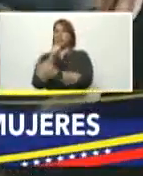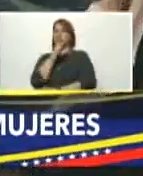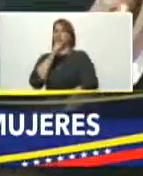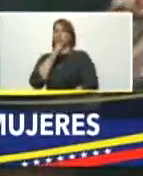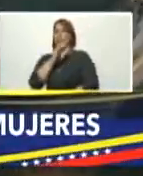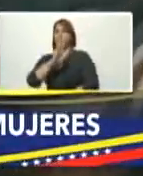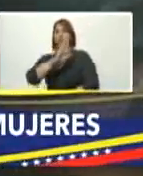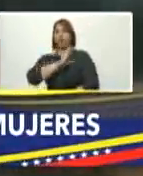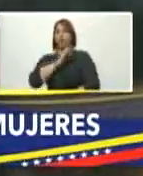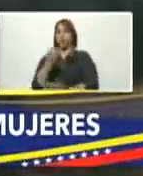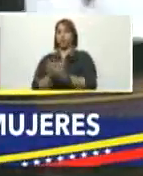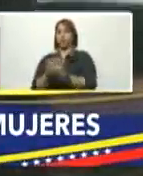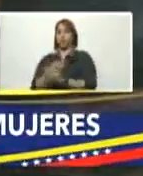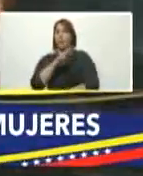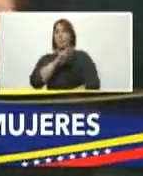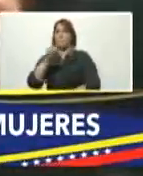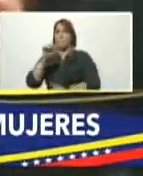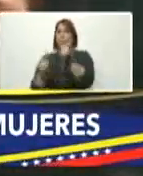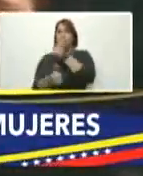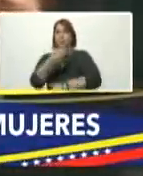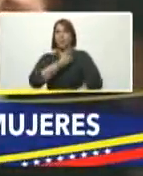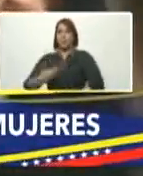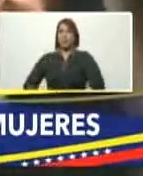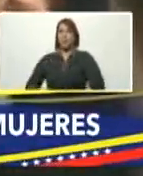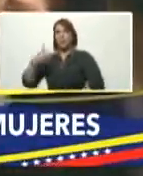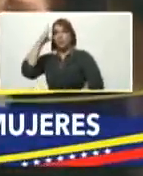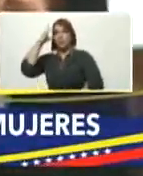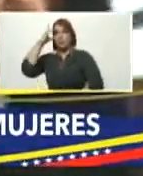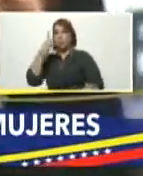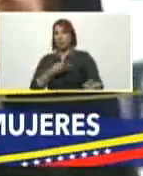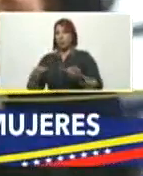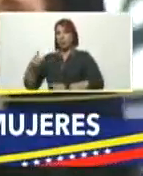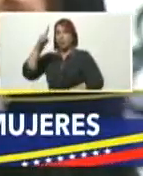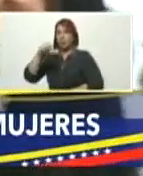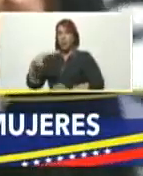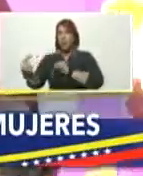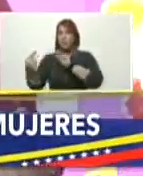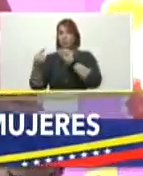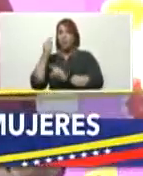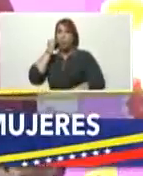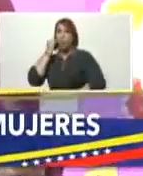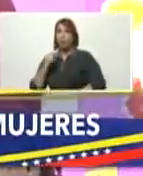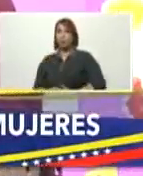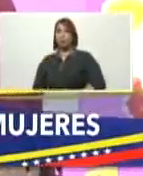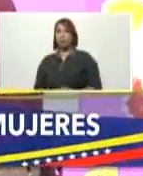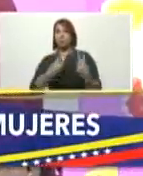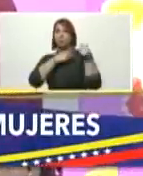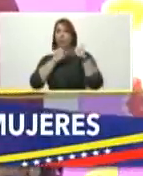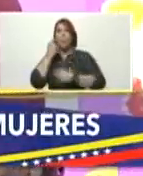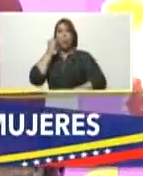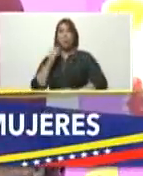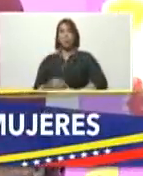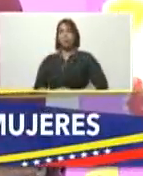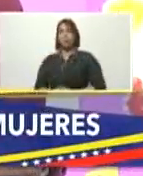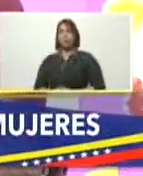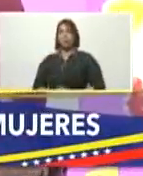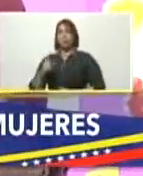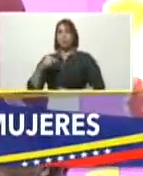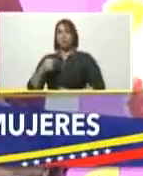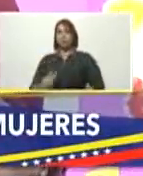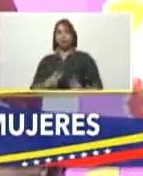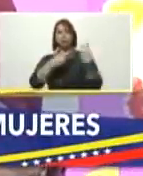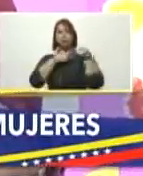la economía, nuestra vicepresidenta Delcy, que nos invita además también al debate de la mujer, el papel de la mujer y su rol